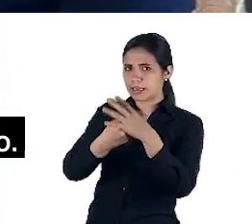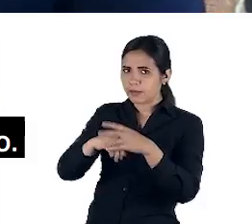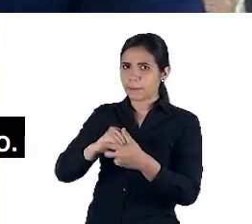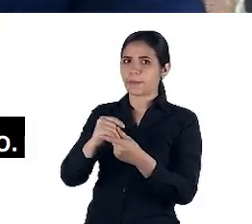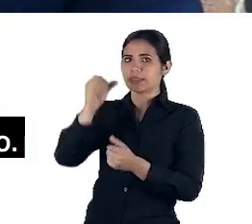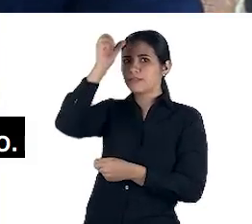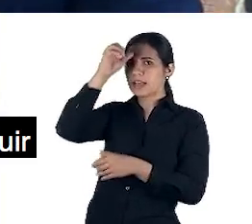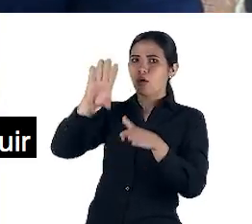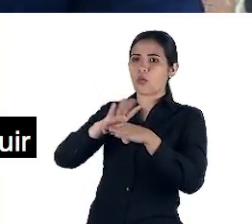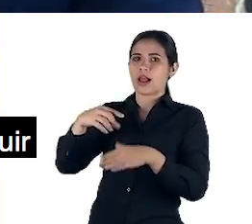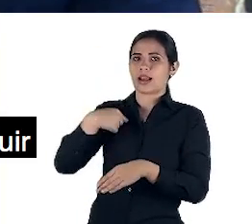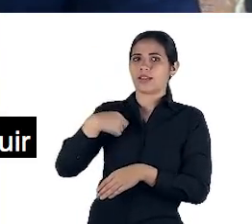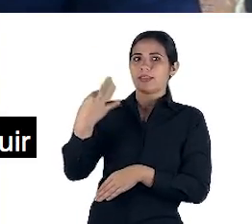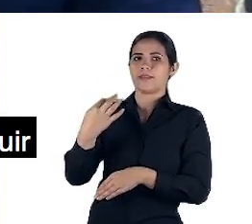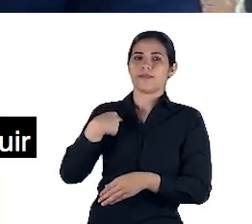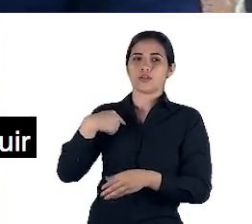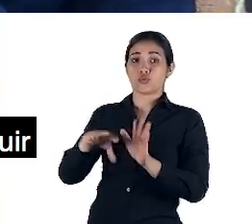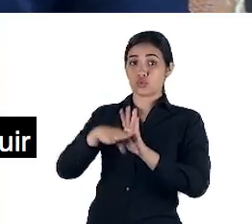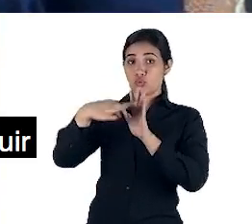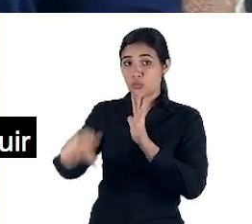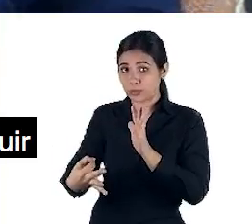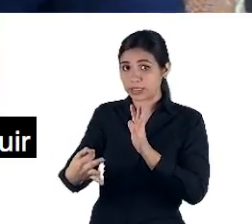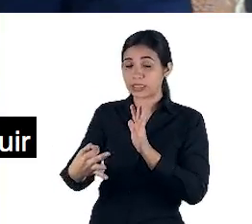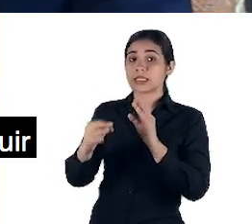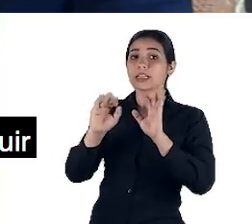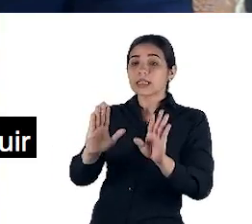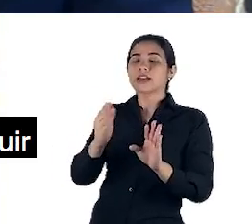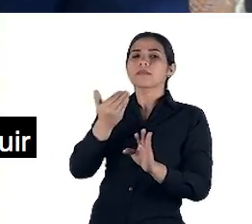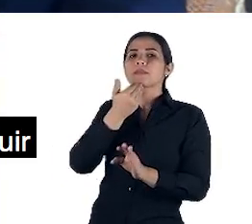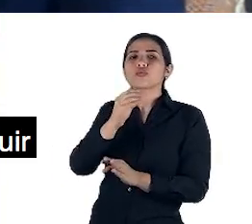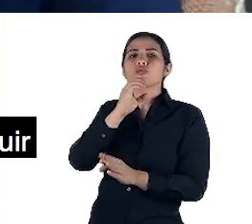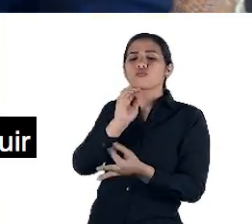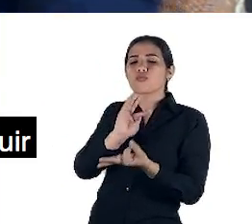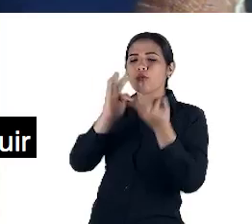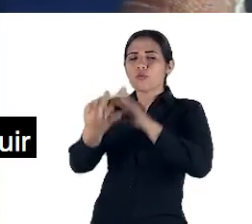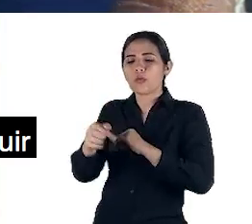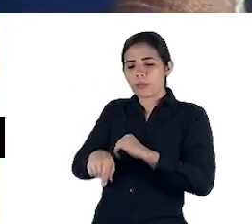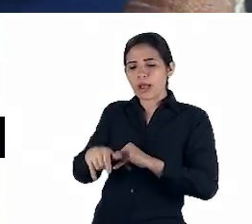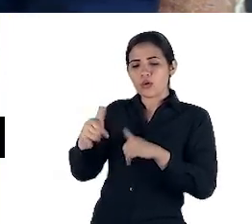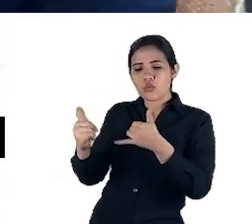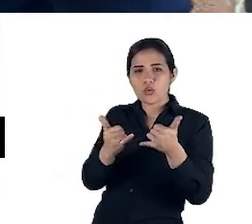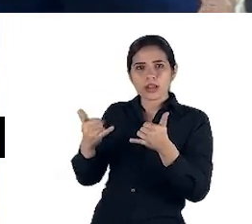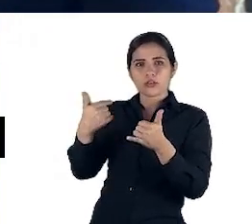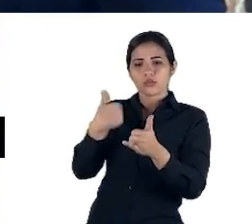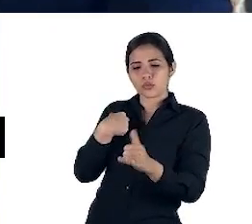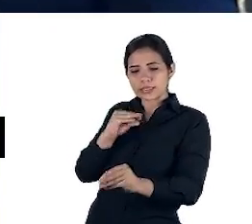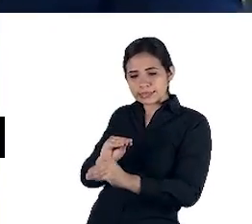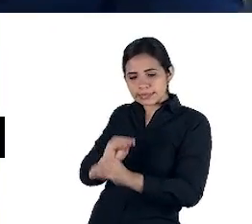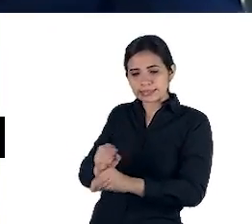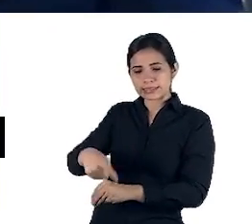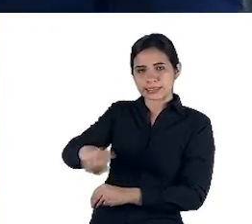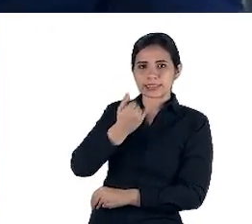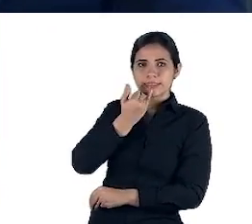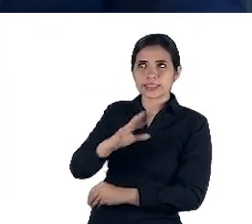estar jugando. Claro. ¿Qué herramientas que tenemos en el juego podemos incluir, digamos, para que los chicos aprendan